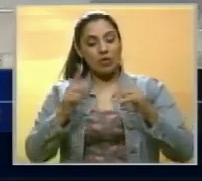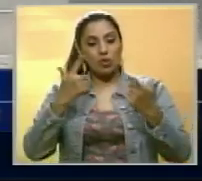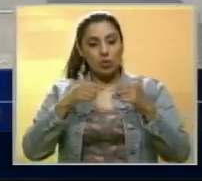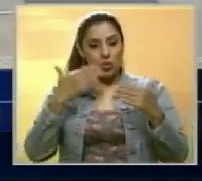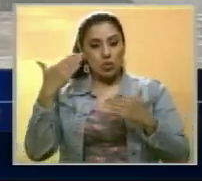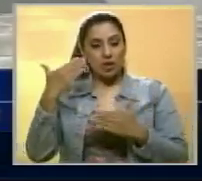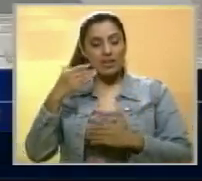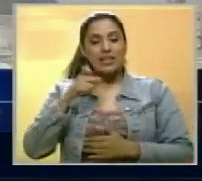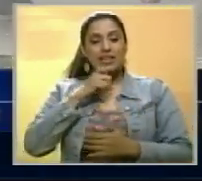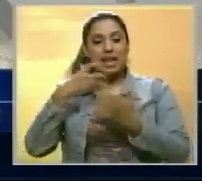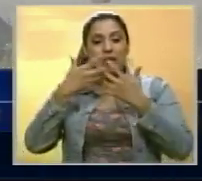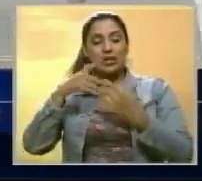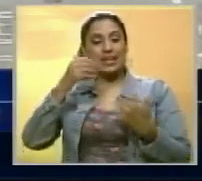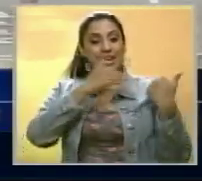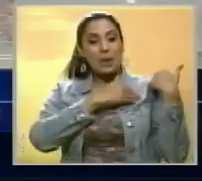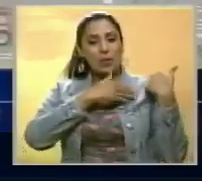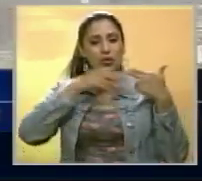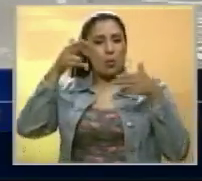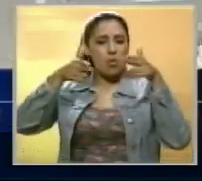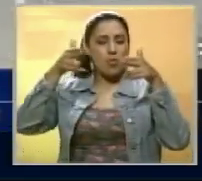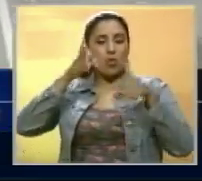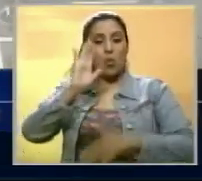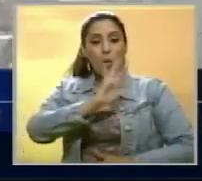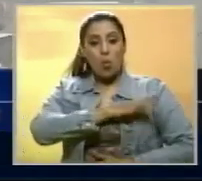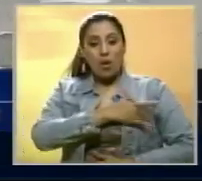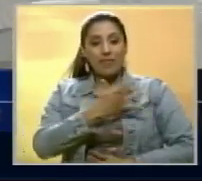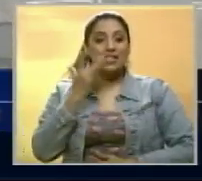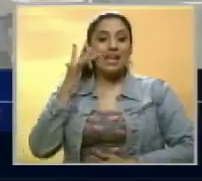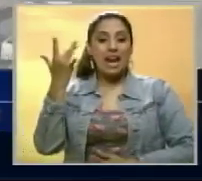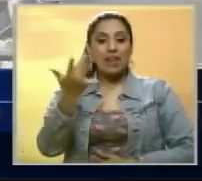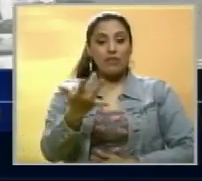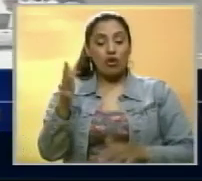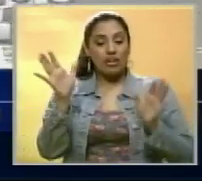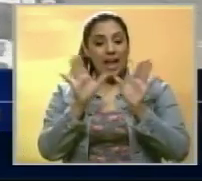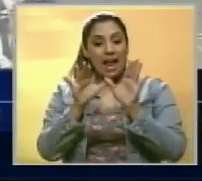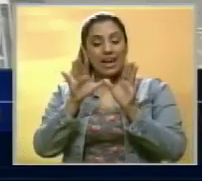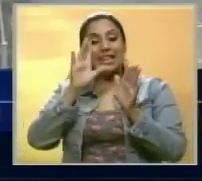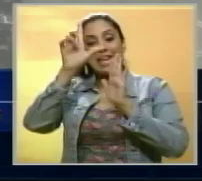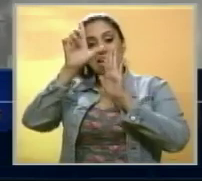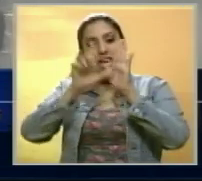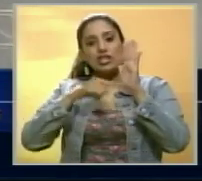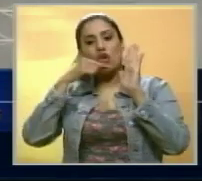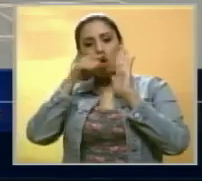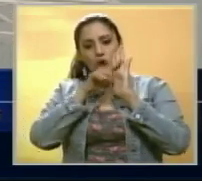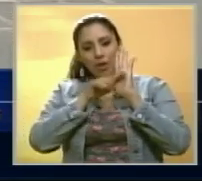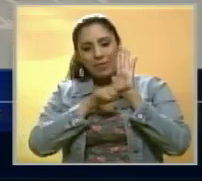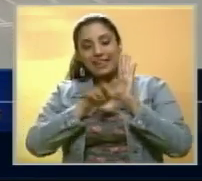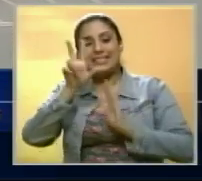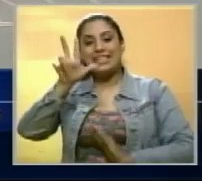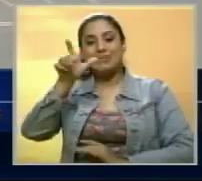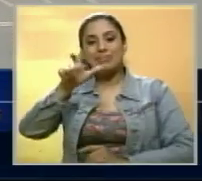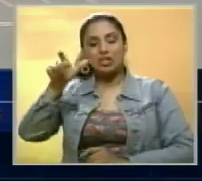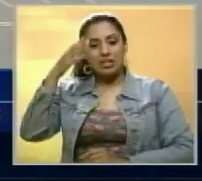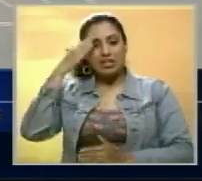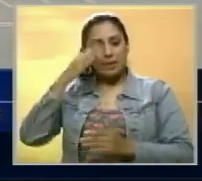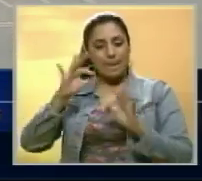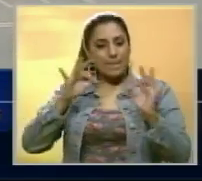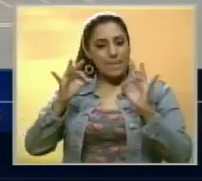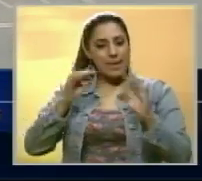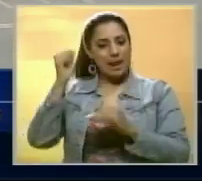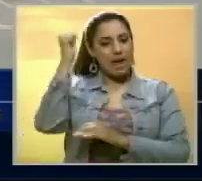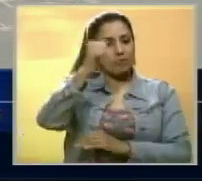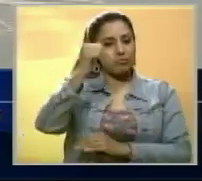Maynak Sarkar, el autor del tiroteo en la Universidad de California en Los Ángeles, tenía una lista con nombres de 3 personas a las que